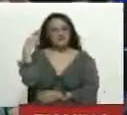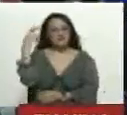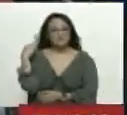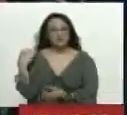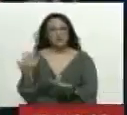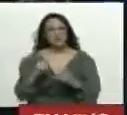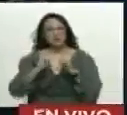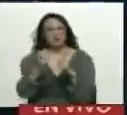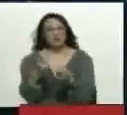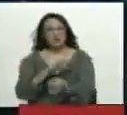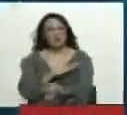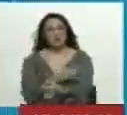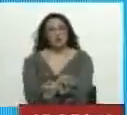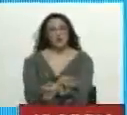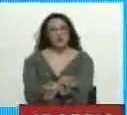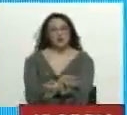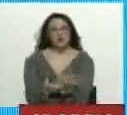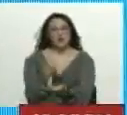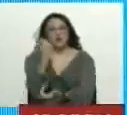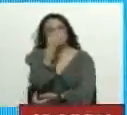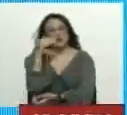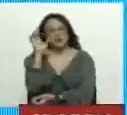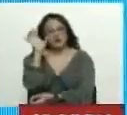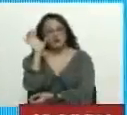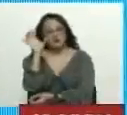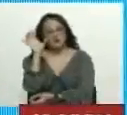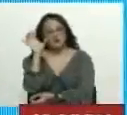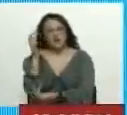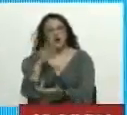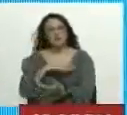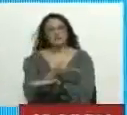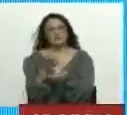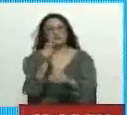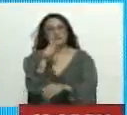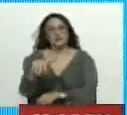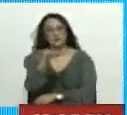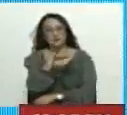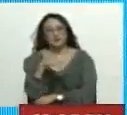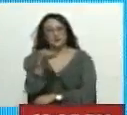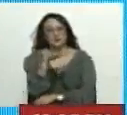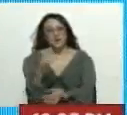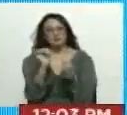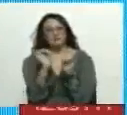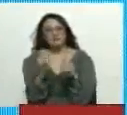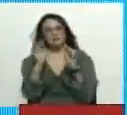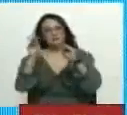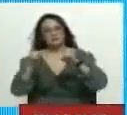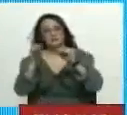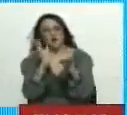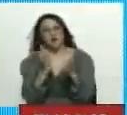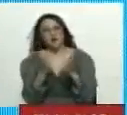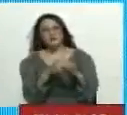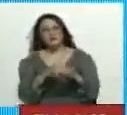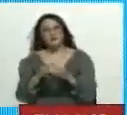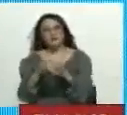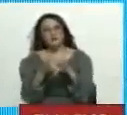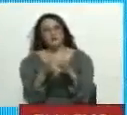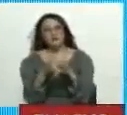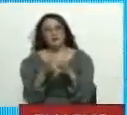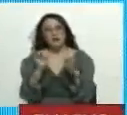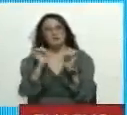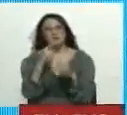le entrego yo este poder que le hemos quitado al imperialismo y a la burguesía al pueblo y comienza a ser llamados a la organización y comienza